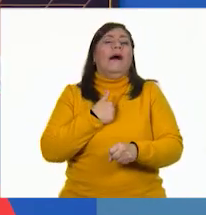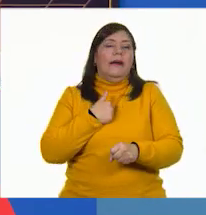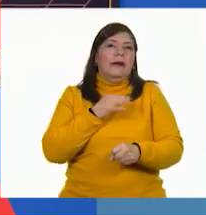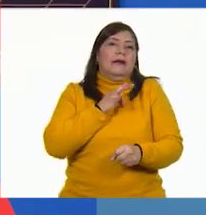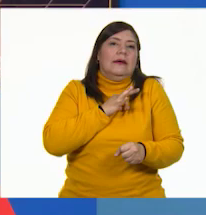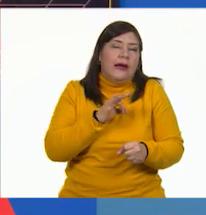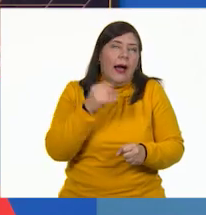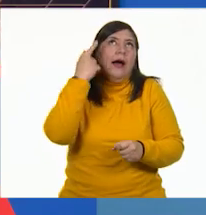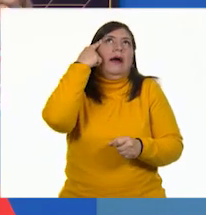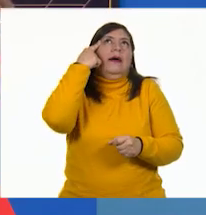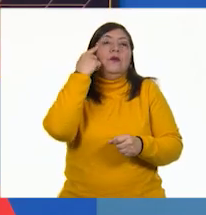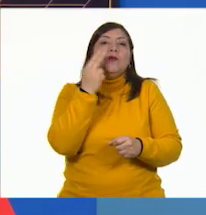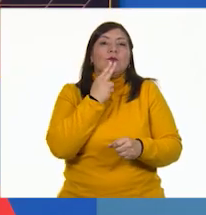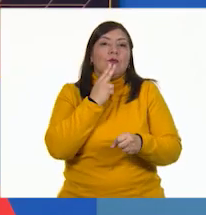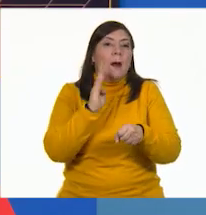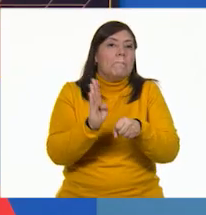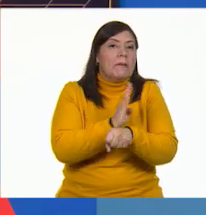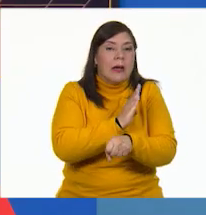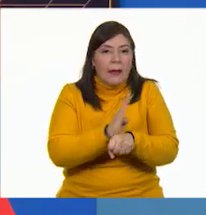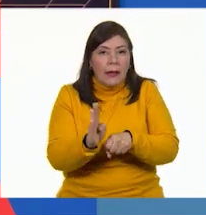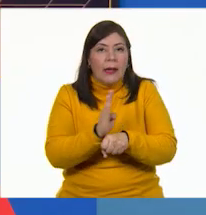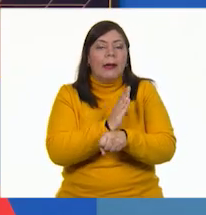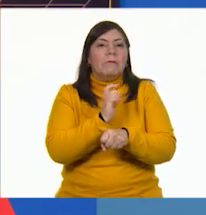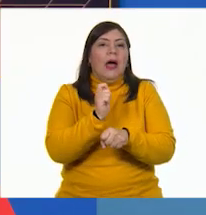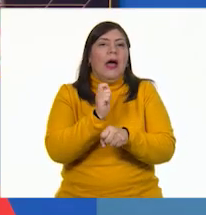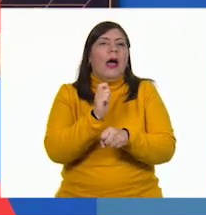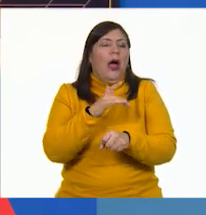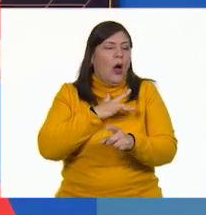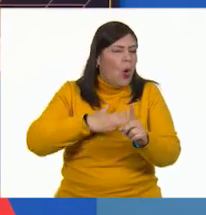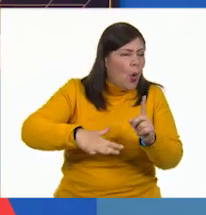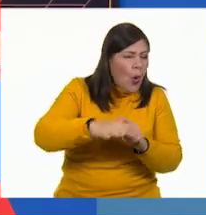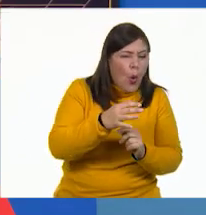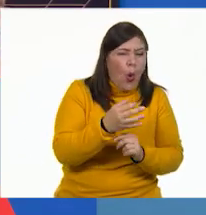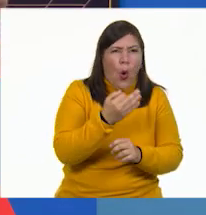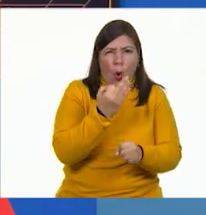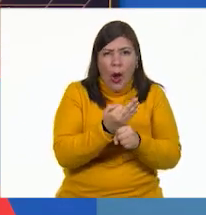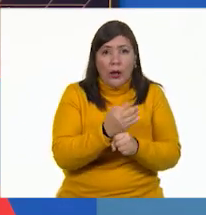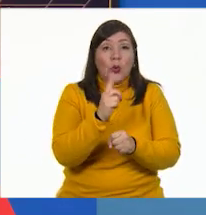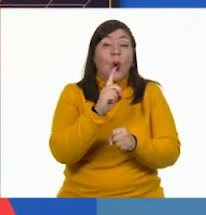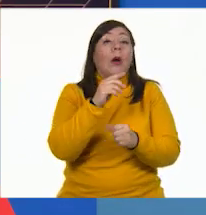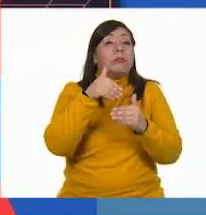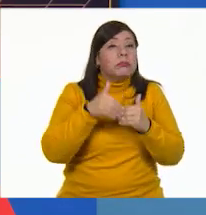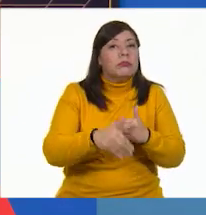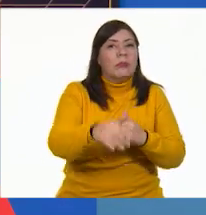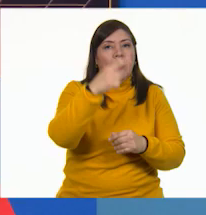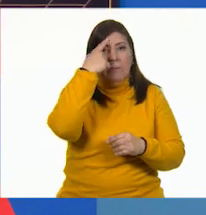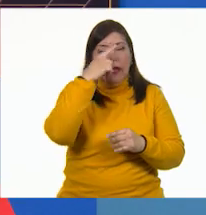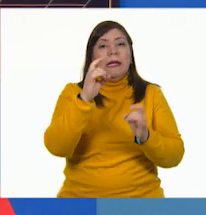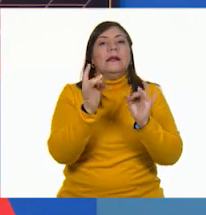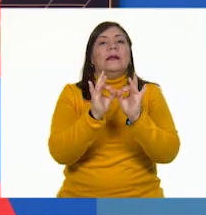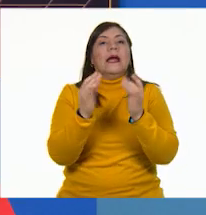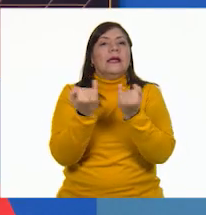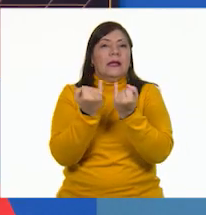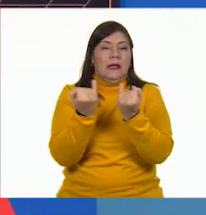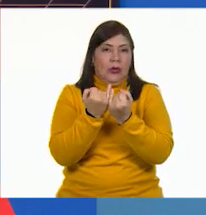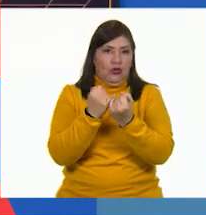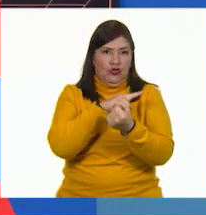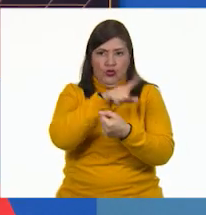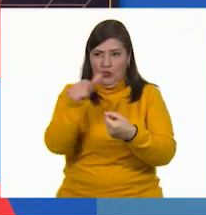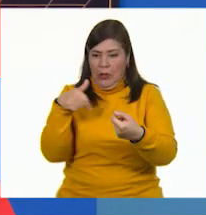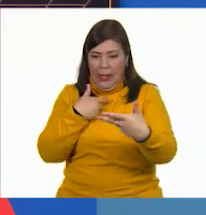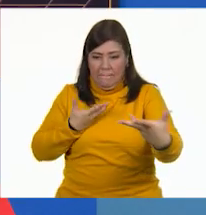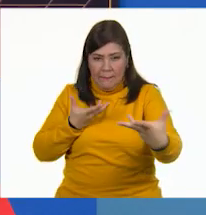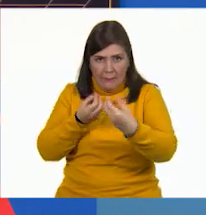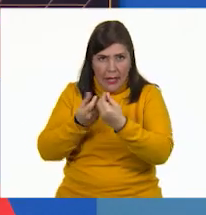encontrar beneficio que sea no solo para corto plazo, ni en nosotros mismos. Al ser parte de una sociedad, debemos pensar también